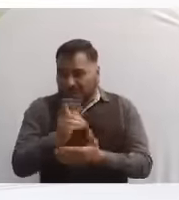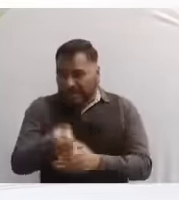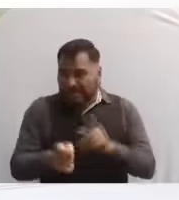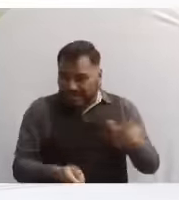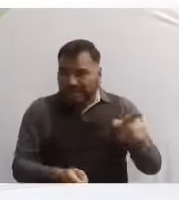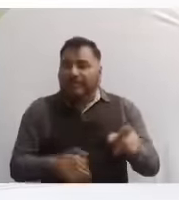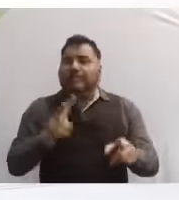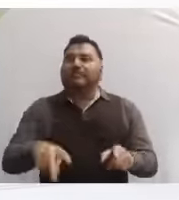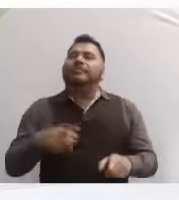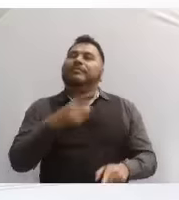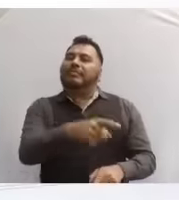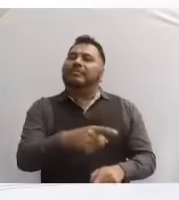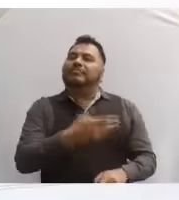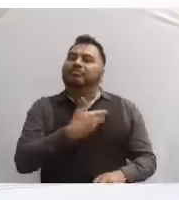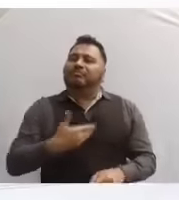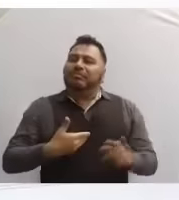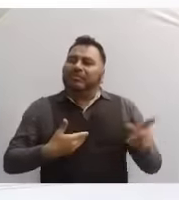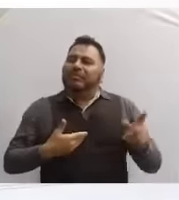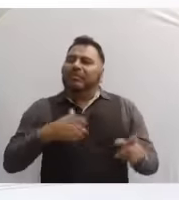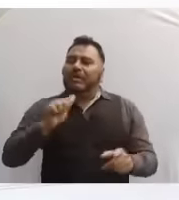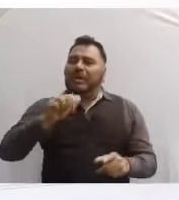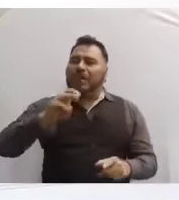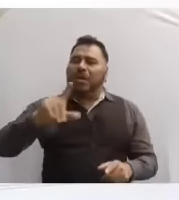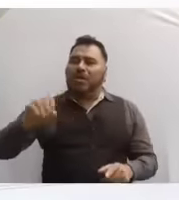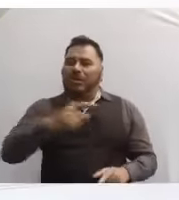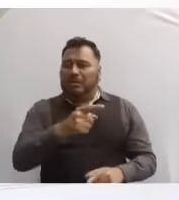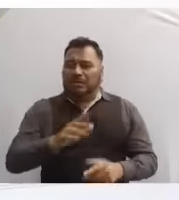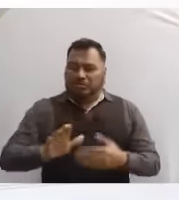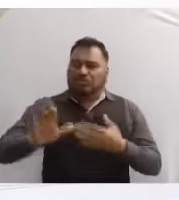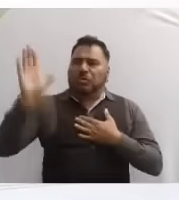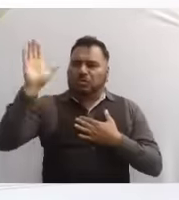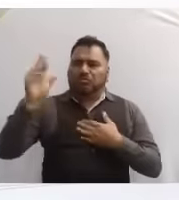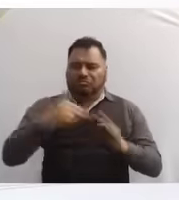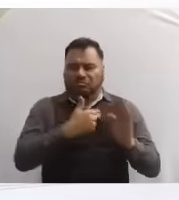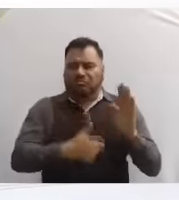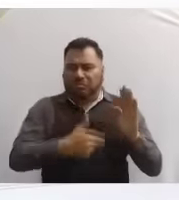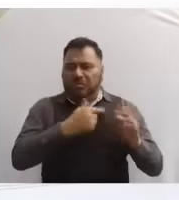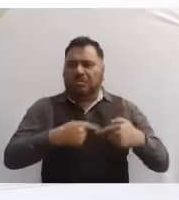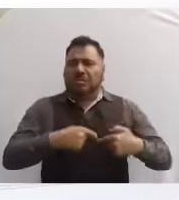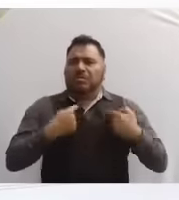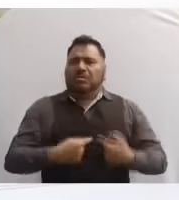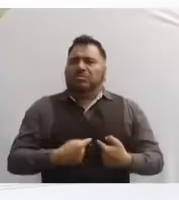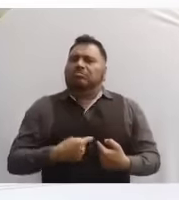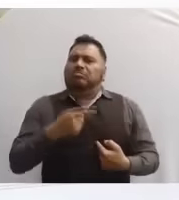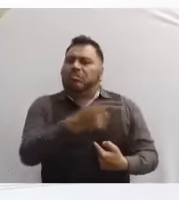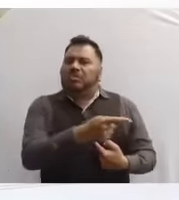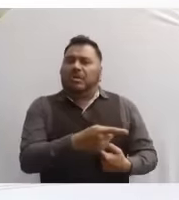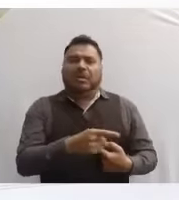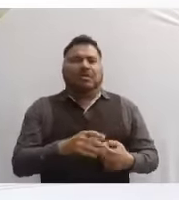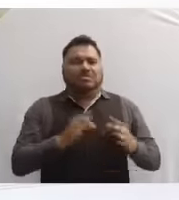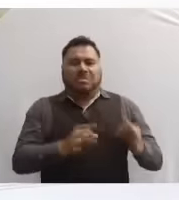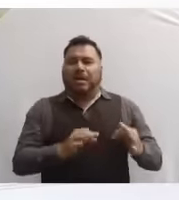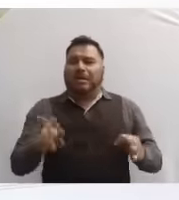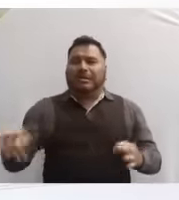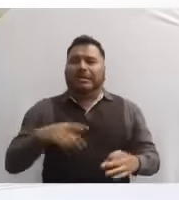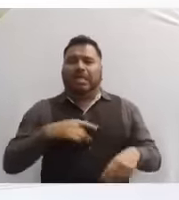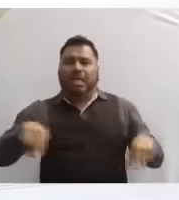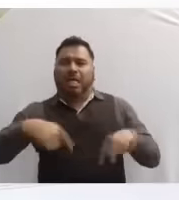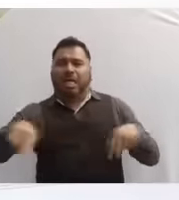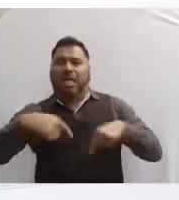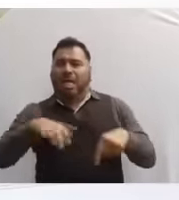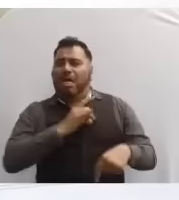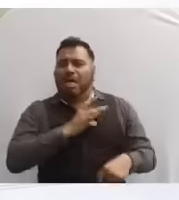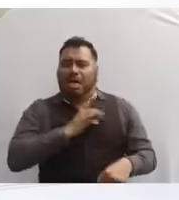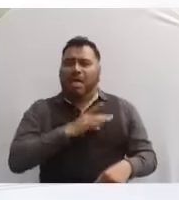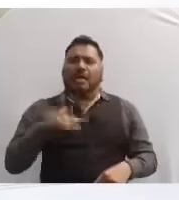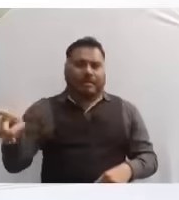es mucho, es su palabra, su compromiso y su corazón, y le tienen pavor.